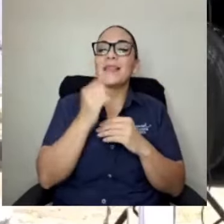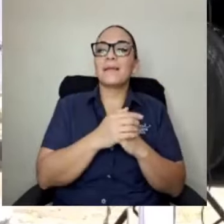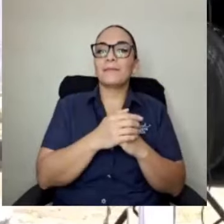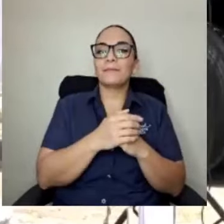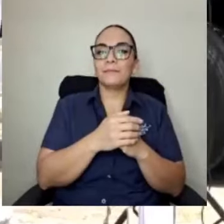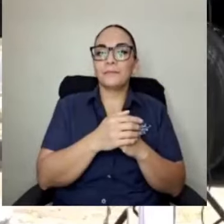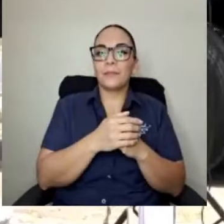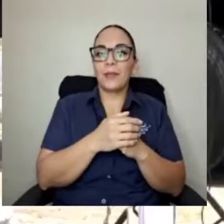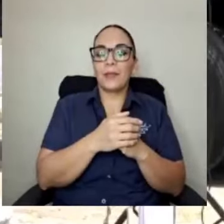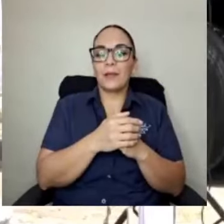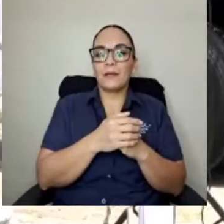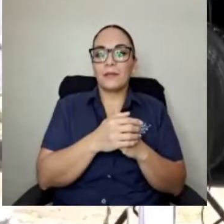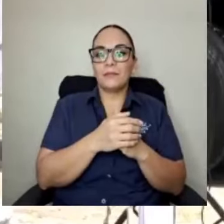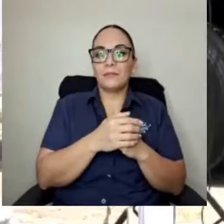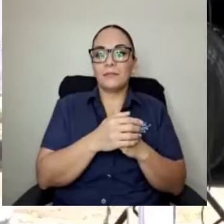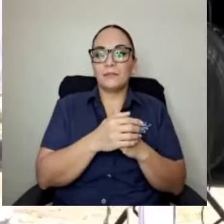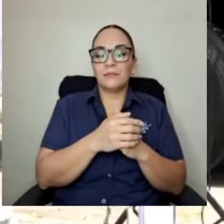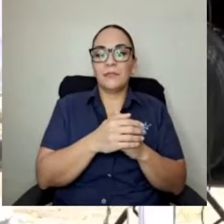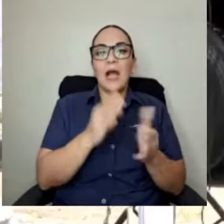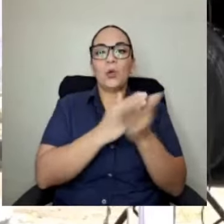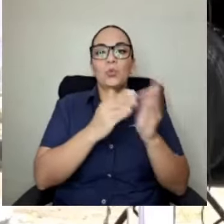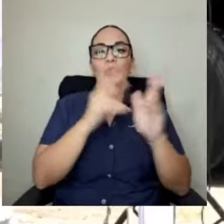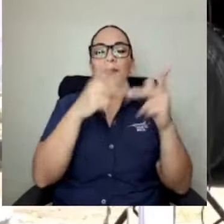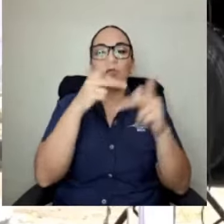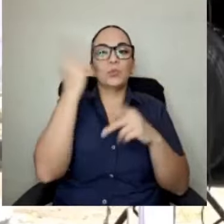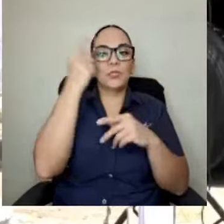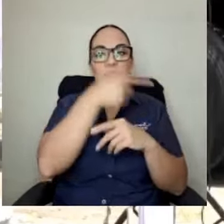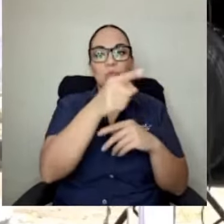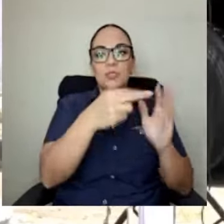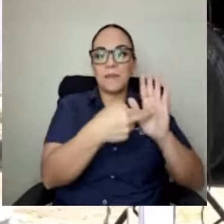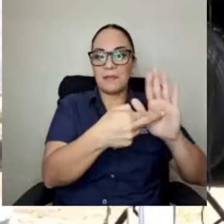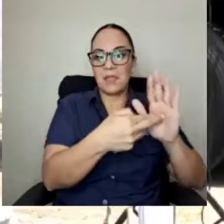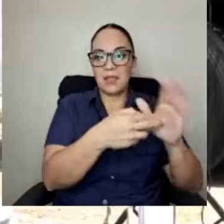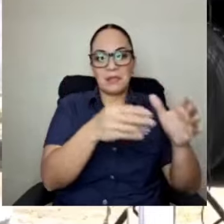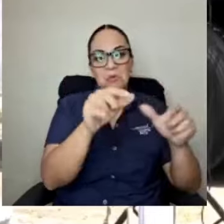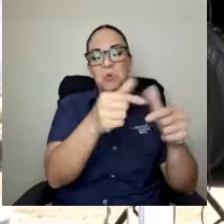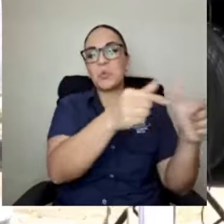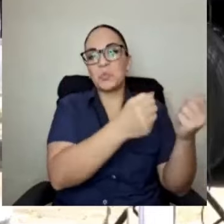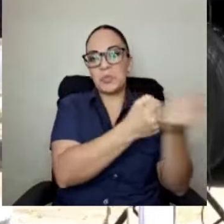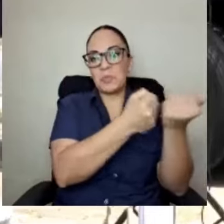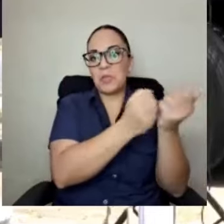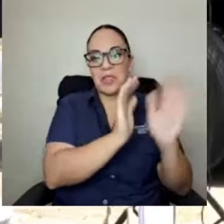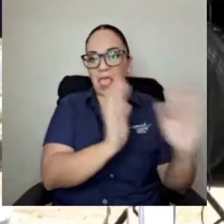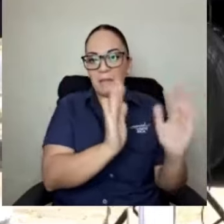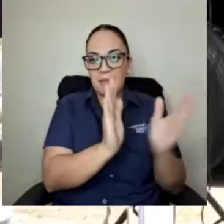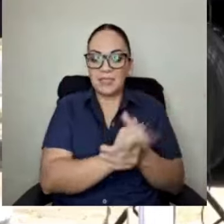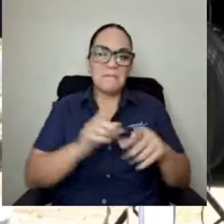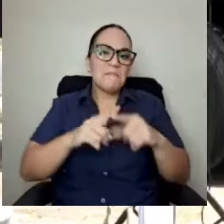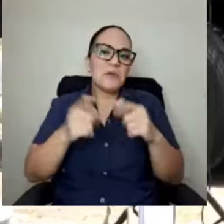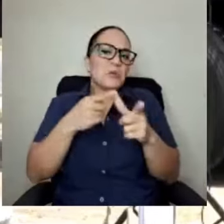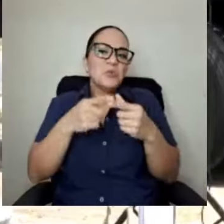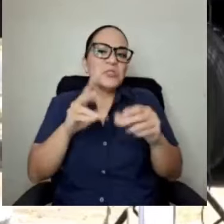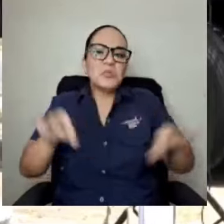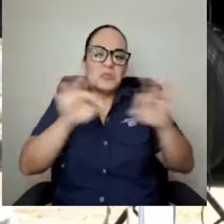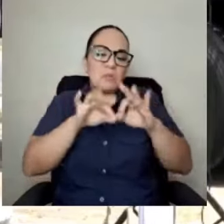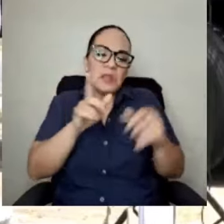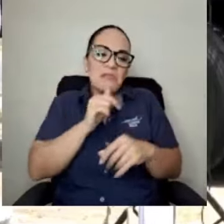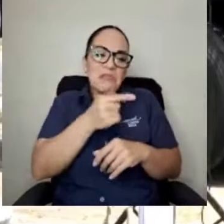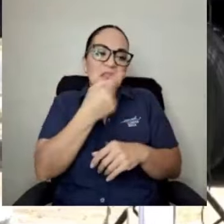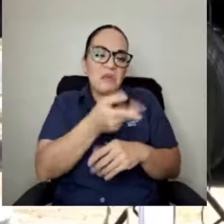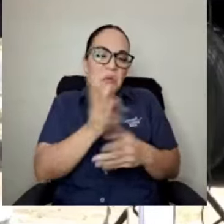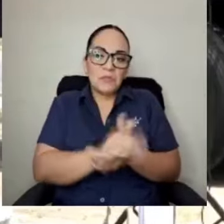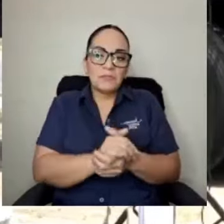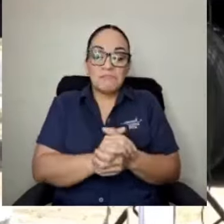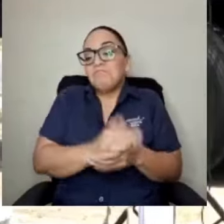partidos políticos que ellos representan. Por lo tanto, es irrelevante y la ministra